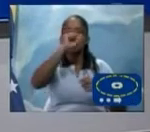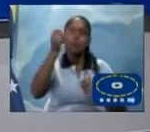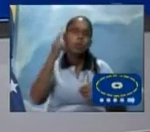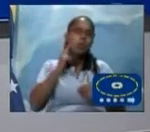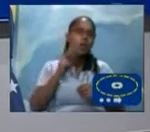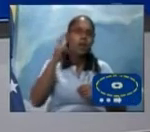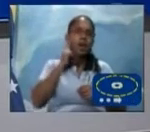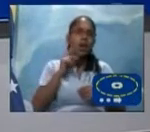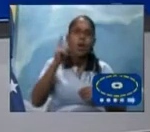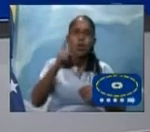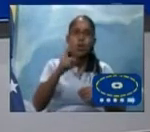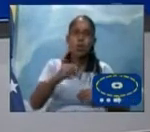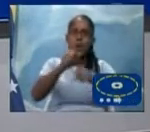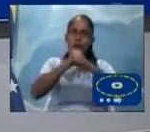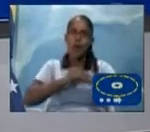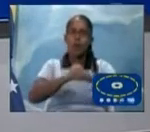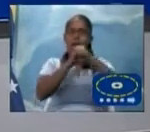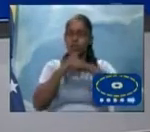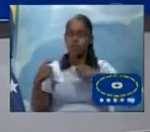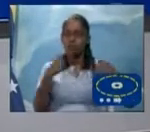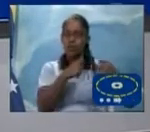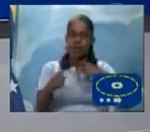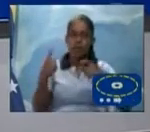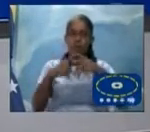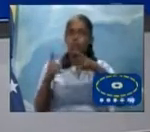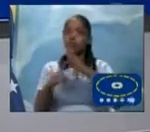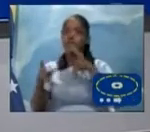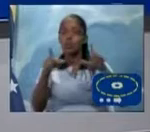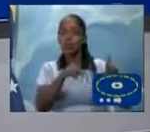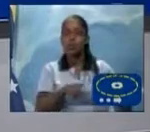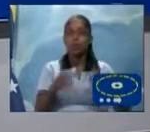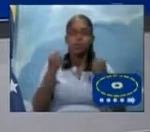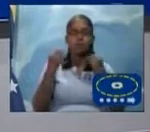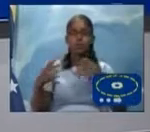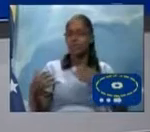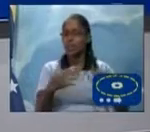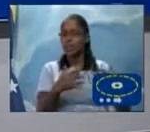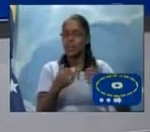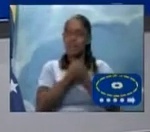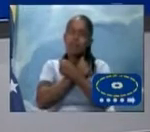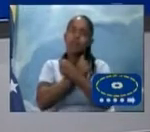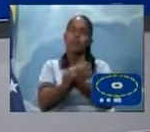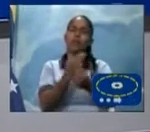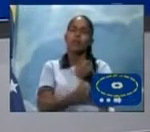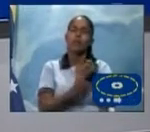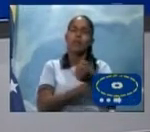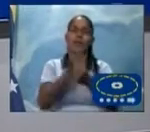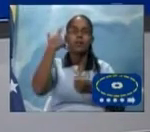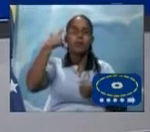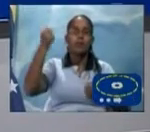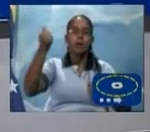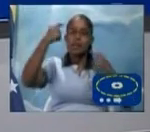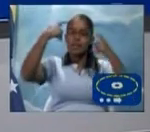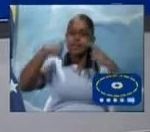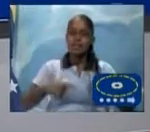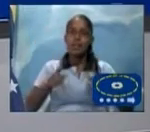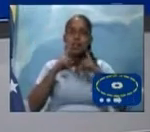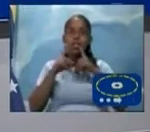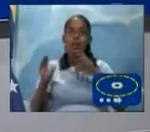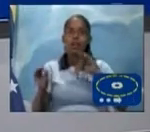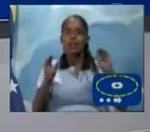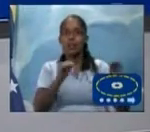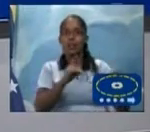andaba montado en un caballo, peleaba aquí, peleaba allá, muchas guerras, amados hermanos, para ser